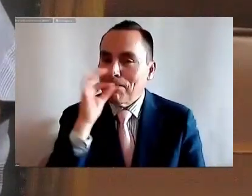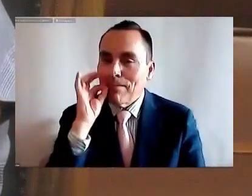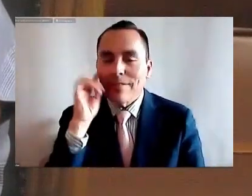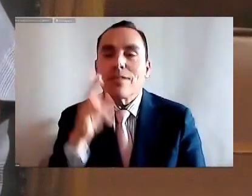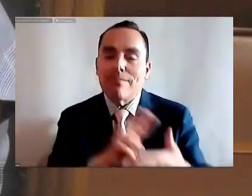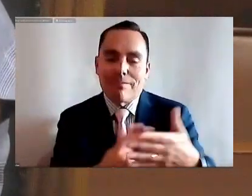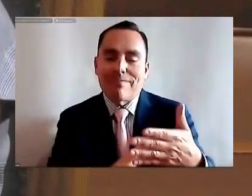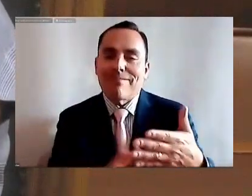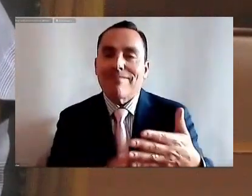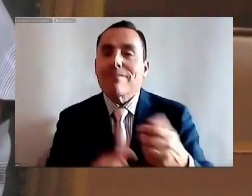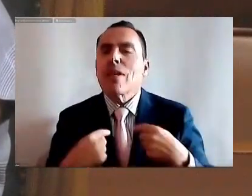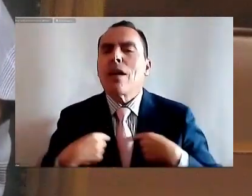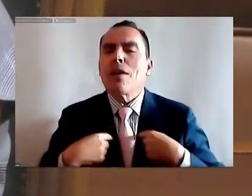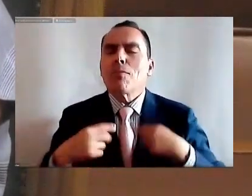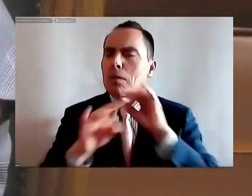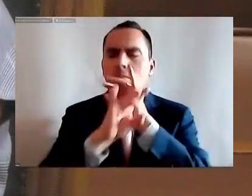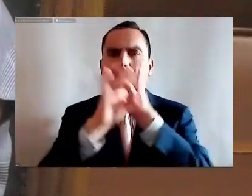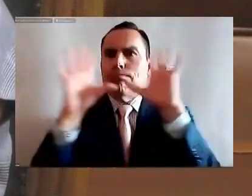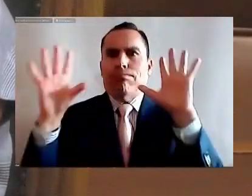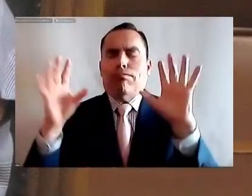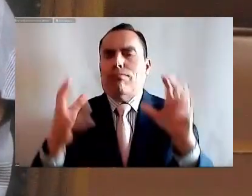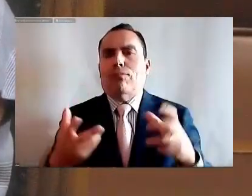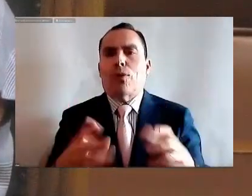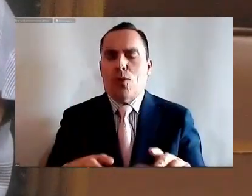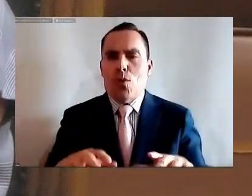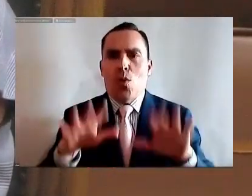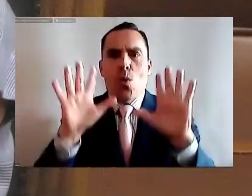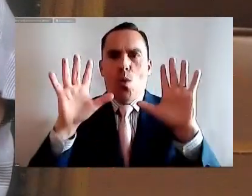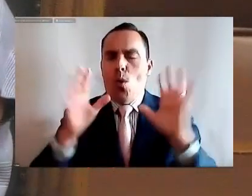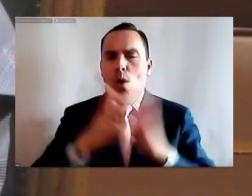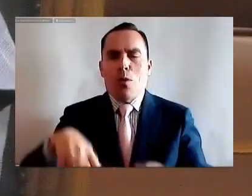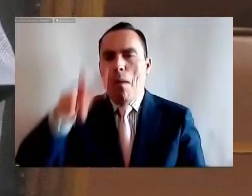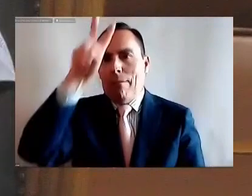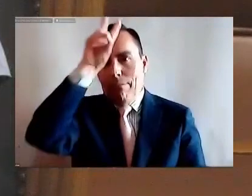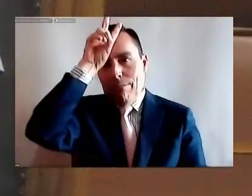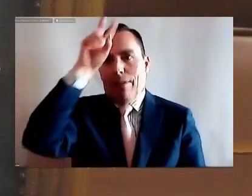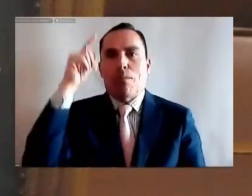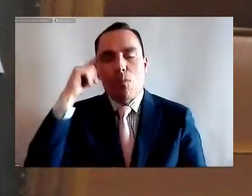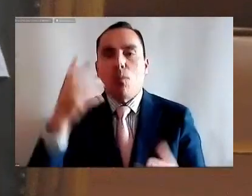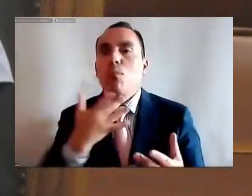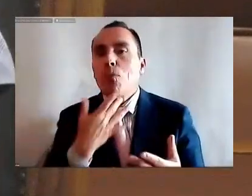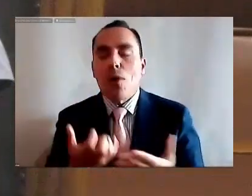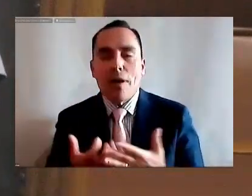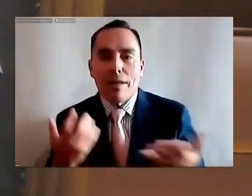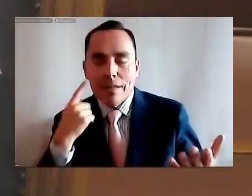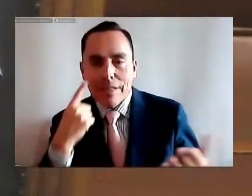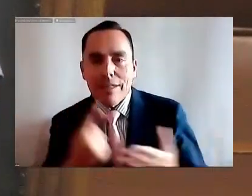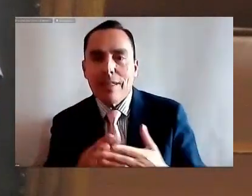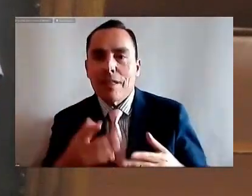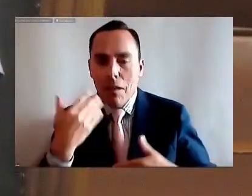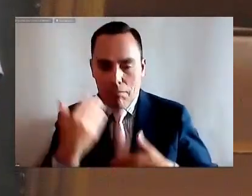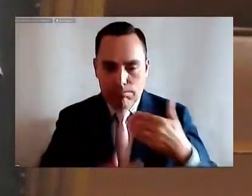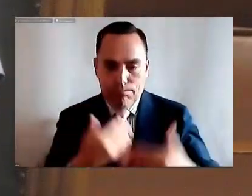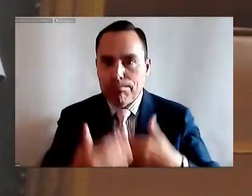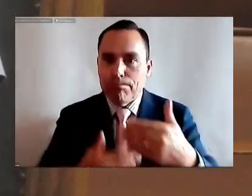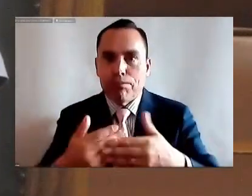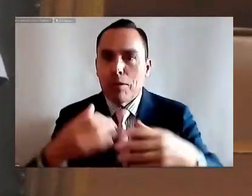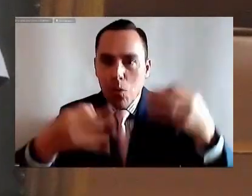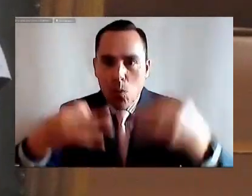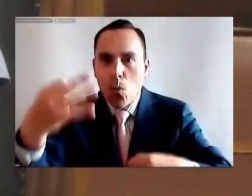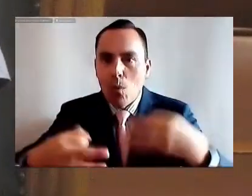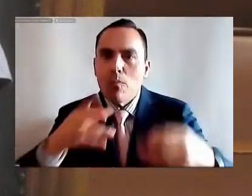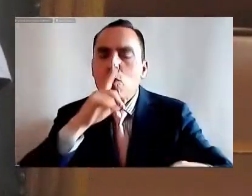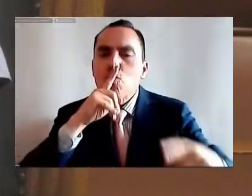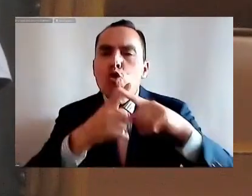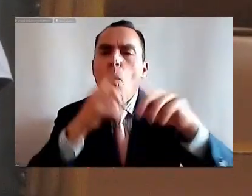me sorprende, pero hay muchas cosas en que la jurisprudencia ha avanzado, pero no le ha puesto el nombre. No se ha preguntado si efectivamente